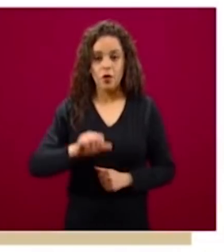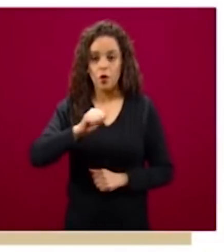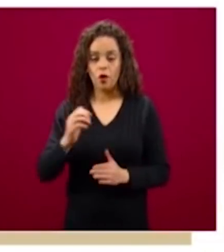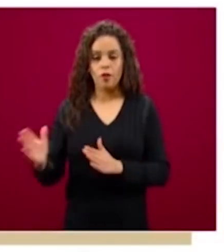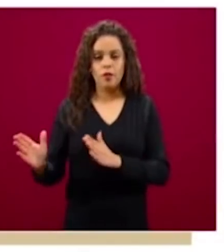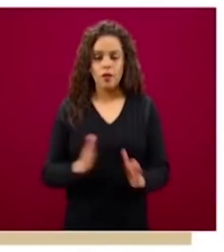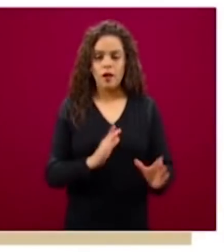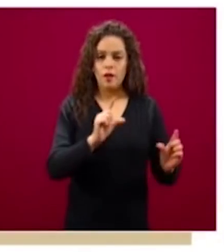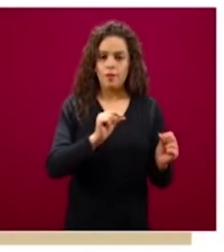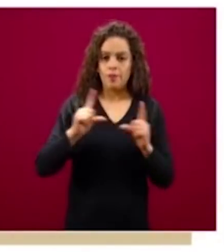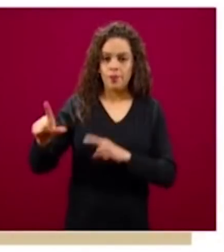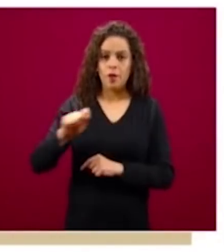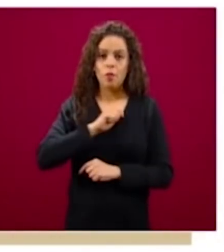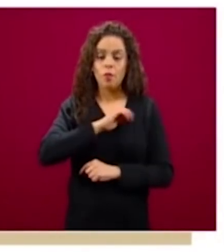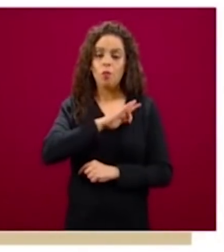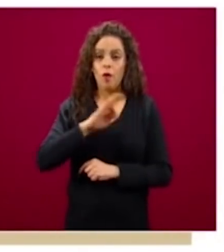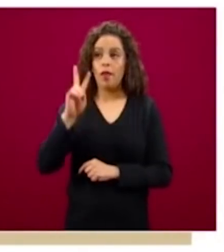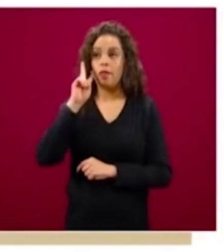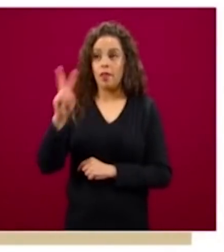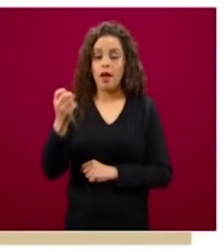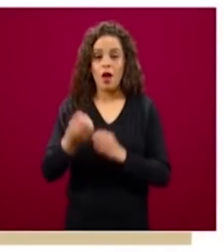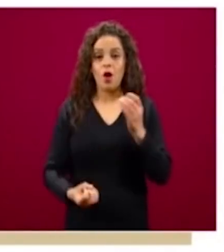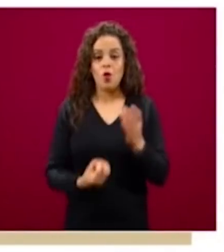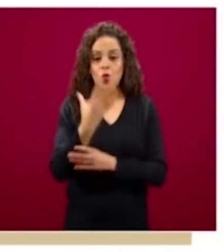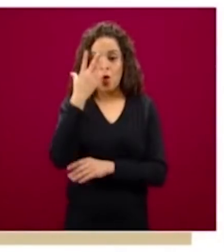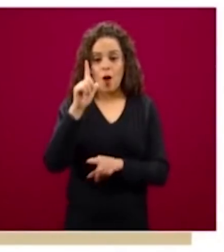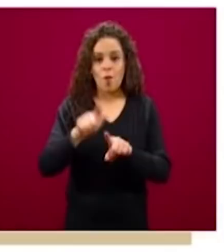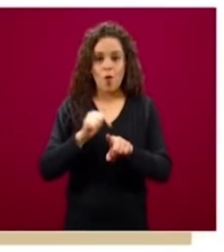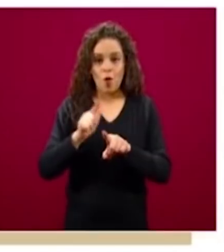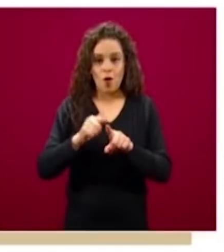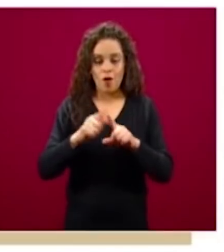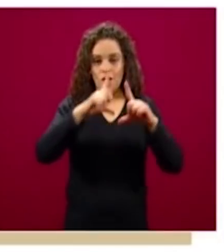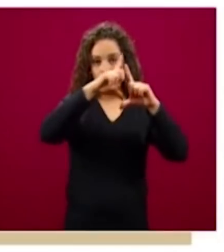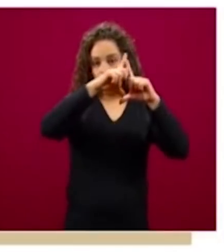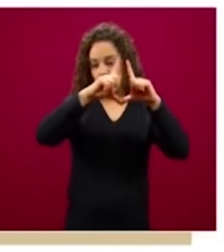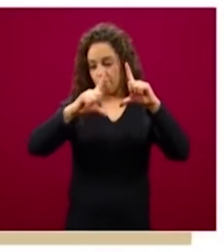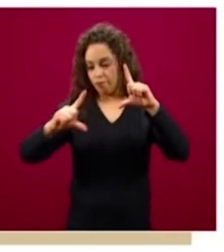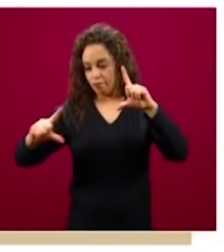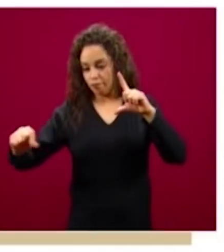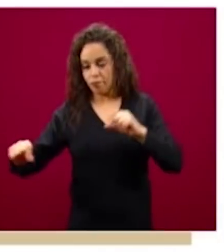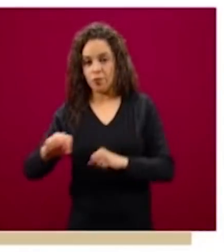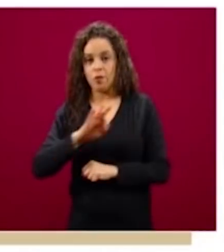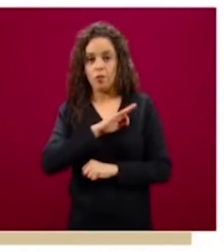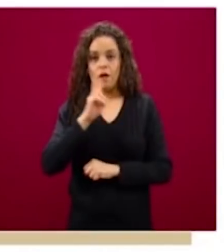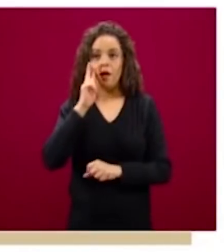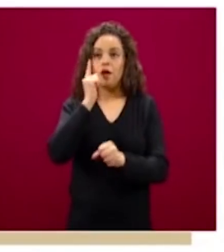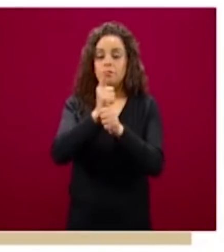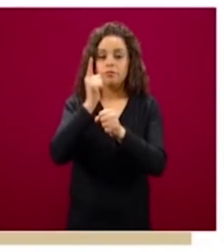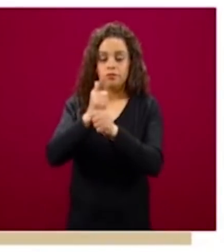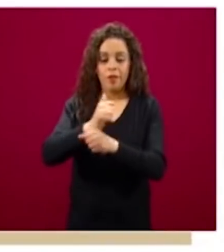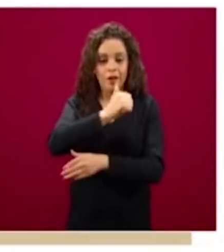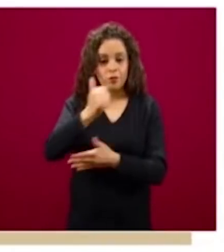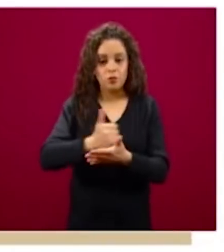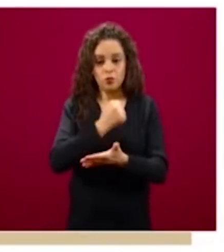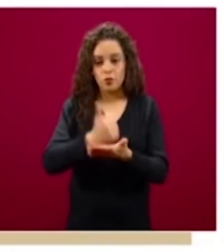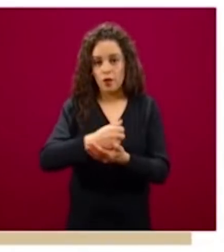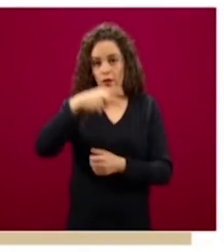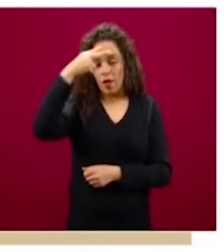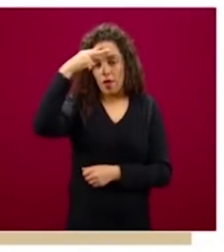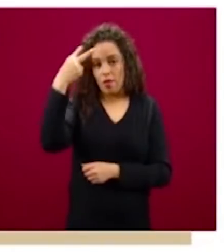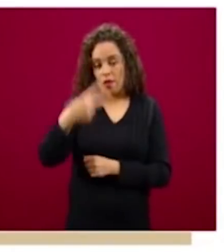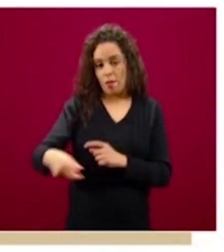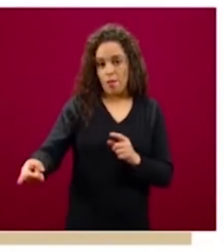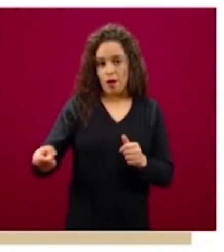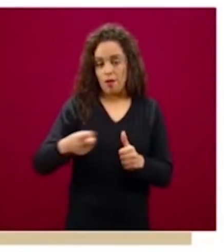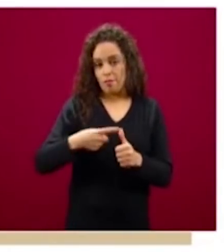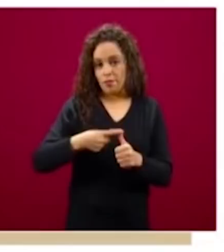diapositiva, veremos esta misma nueva escala de colores e identificamos precisamente a Ciudad de México, que es la que ha acumulado la